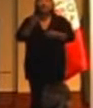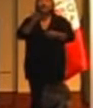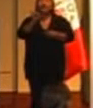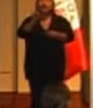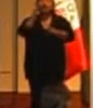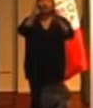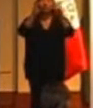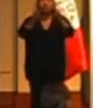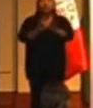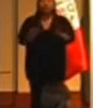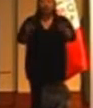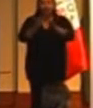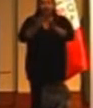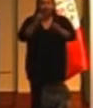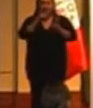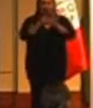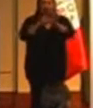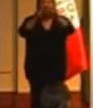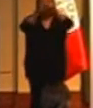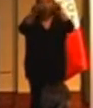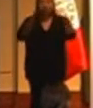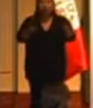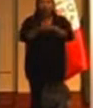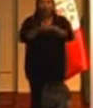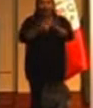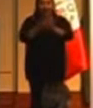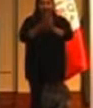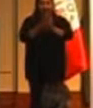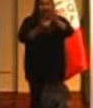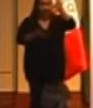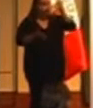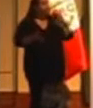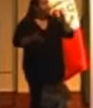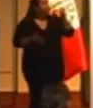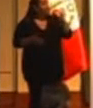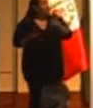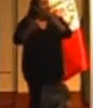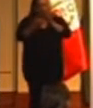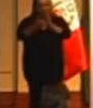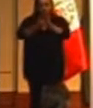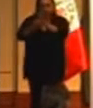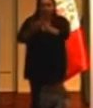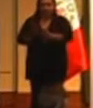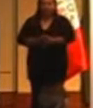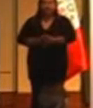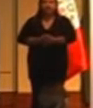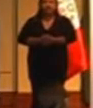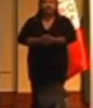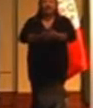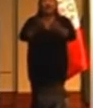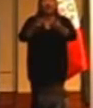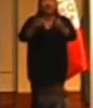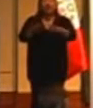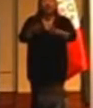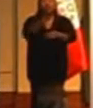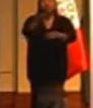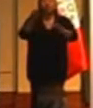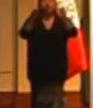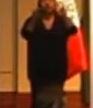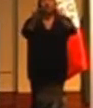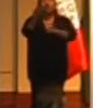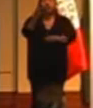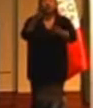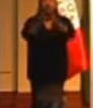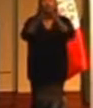importante. Fíjense estos cuadritos que están acá, que son temas que quería mostrarles. Tenemos ya